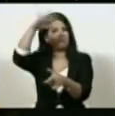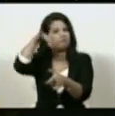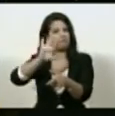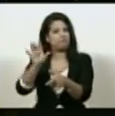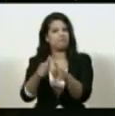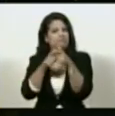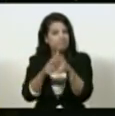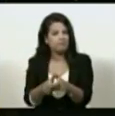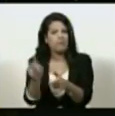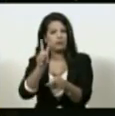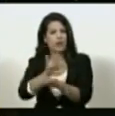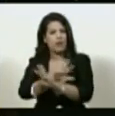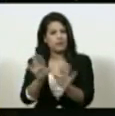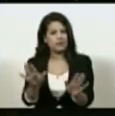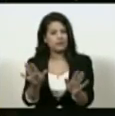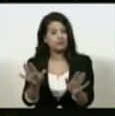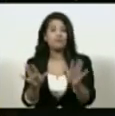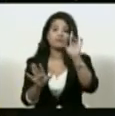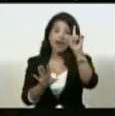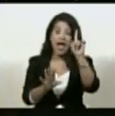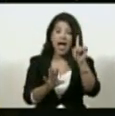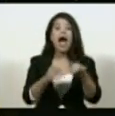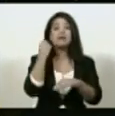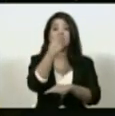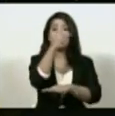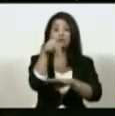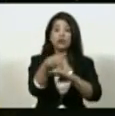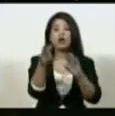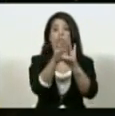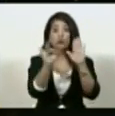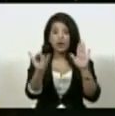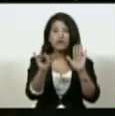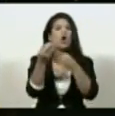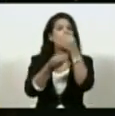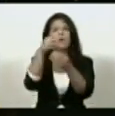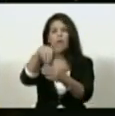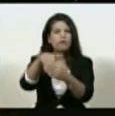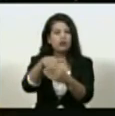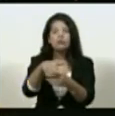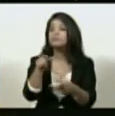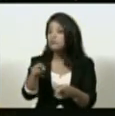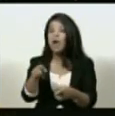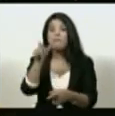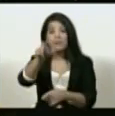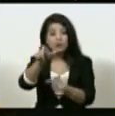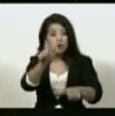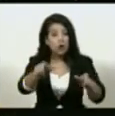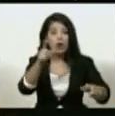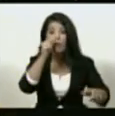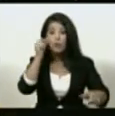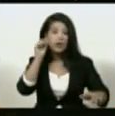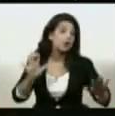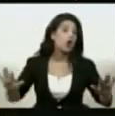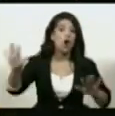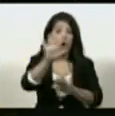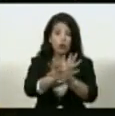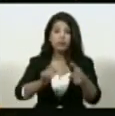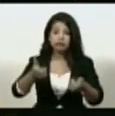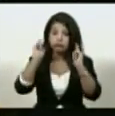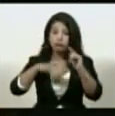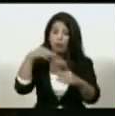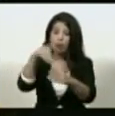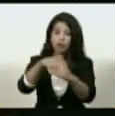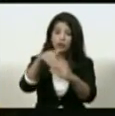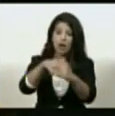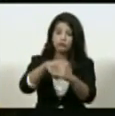Nacional Constituyente será electa por el voto directo, universal y secreto de todas las venezolanas y todos los